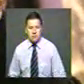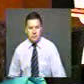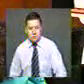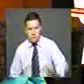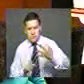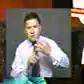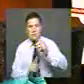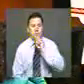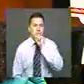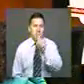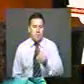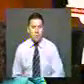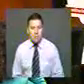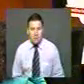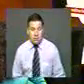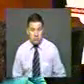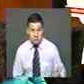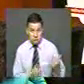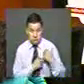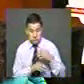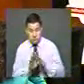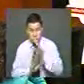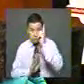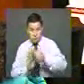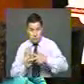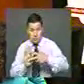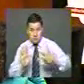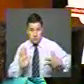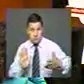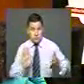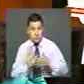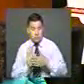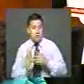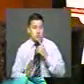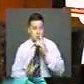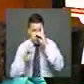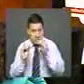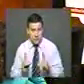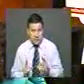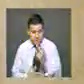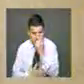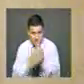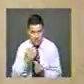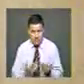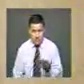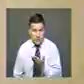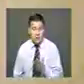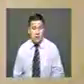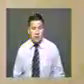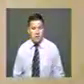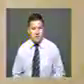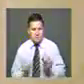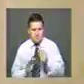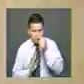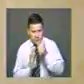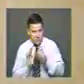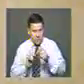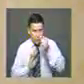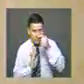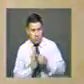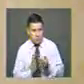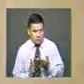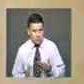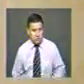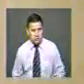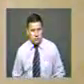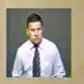pregunta. ¿Es competente la Corte Constitucional para decidir si las parejas del mismo sexo pueden contraer matrimonio